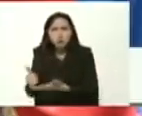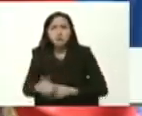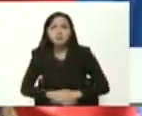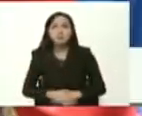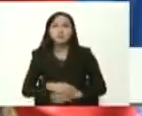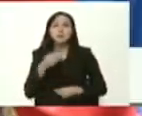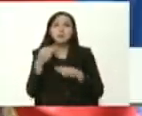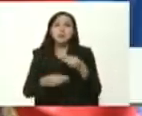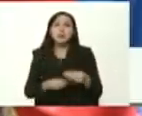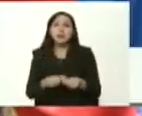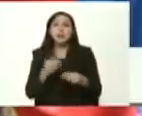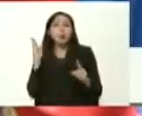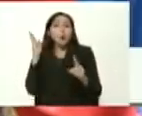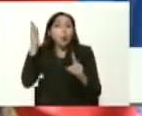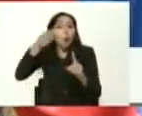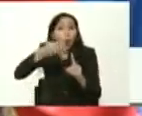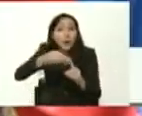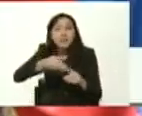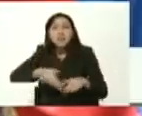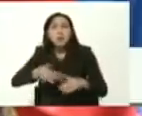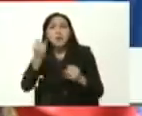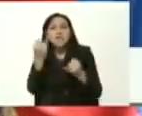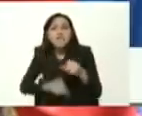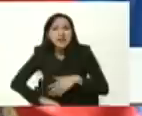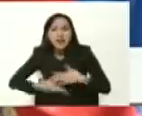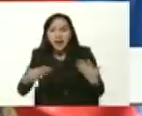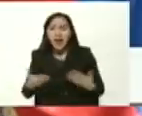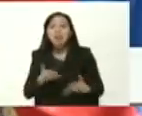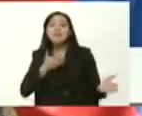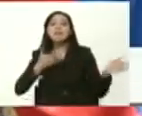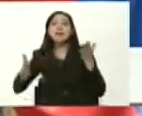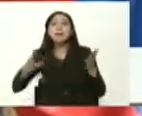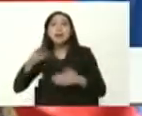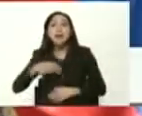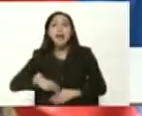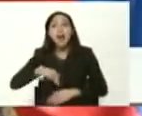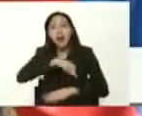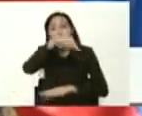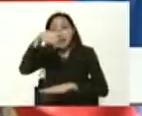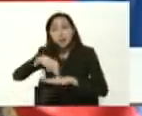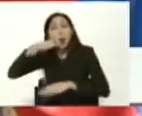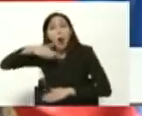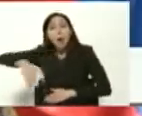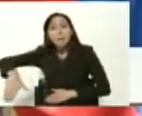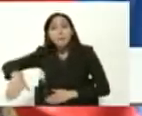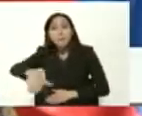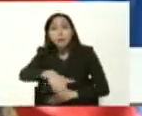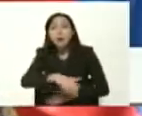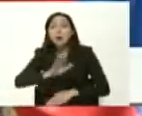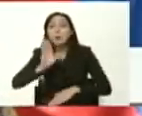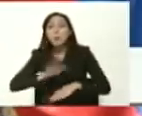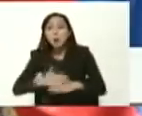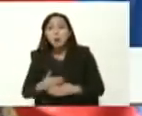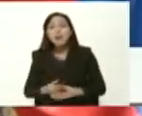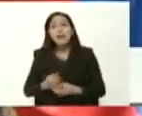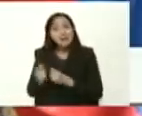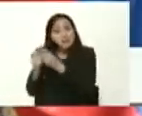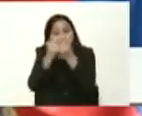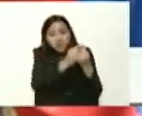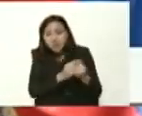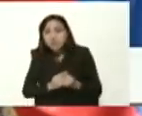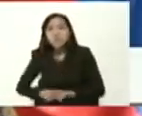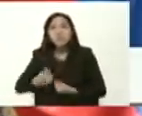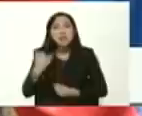tienen como fin y objetivo final servirle a la nación, al pueblo, en medio de una crisis económica, en medio